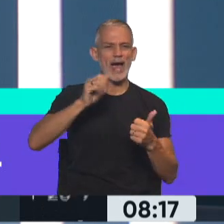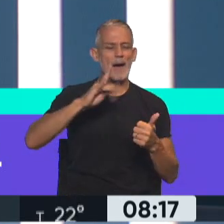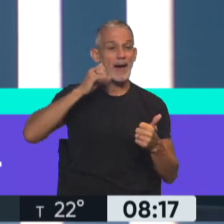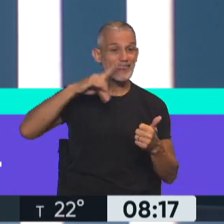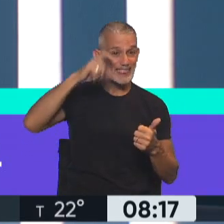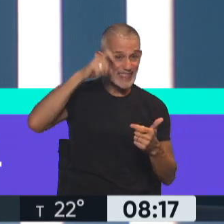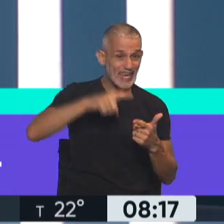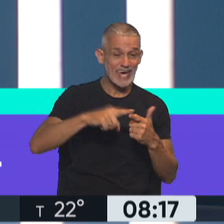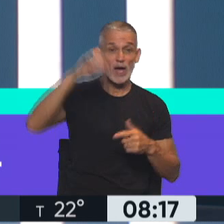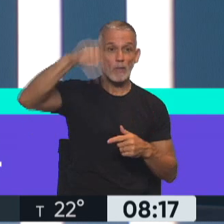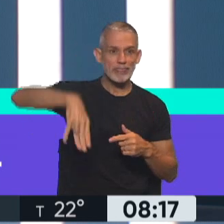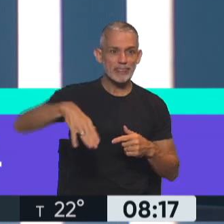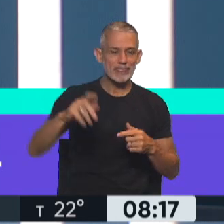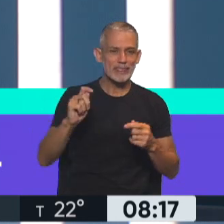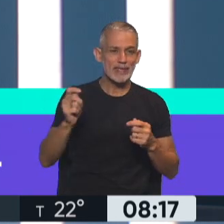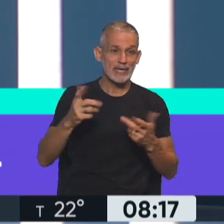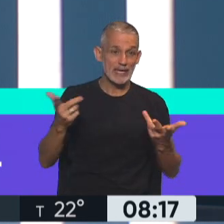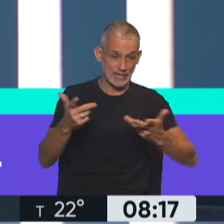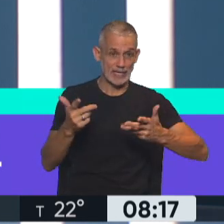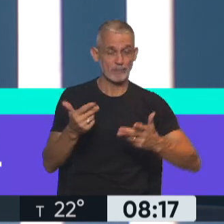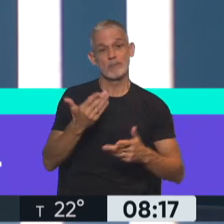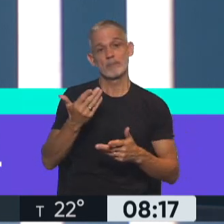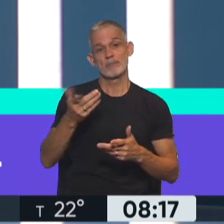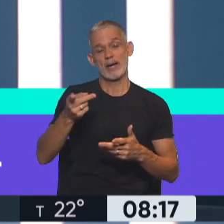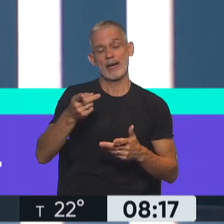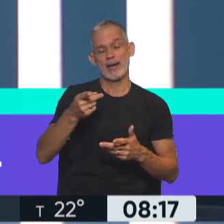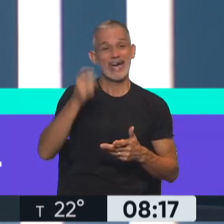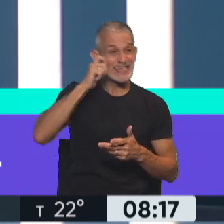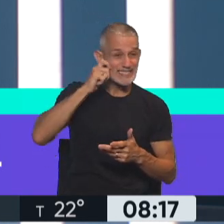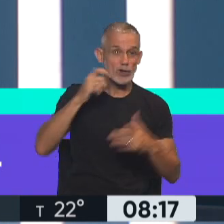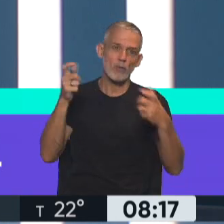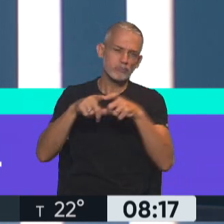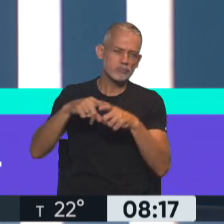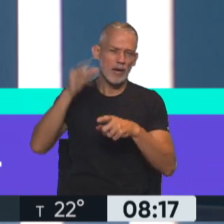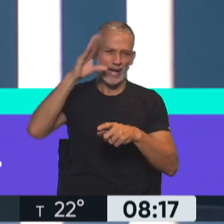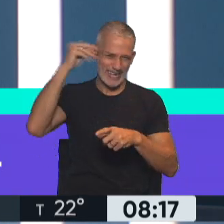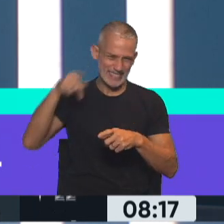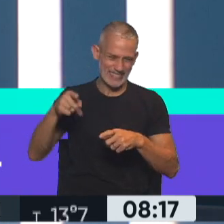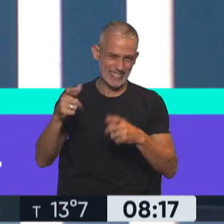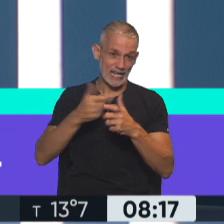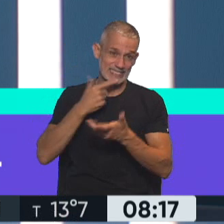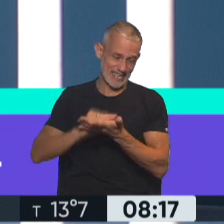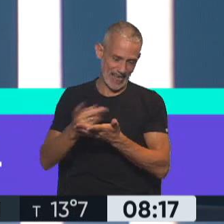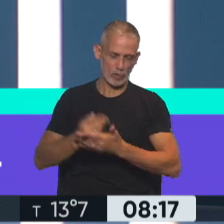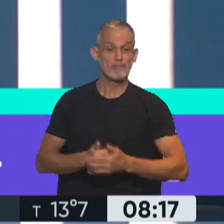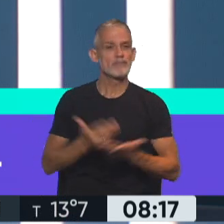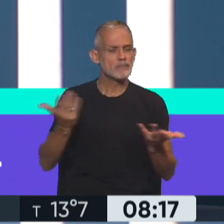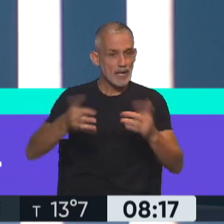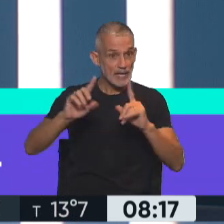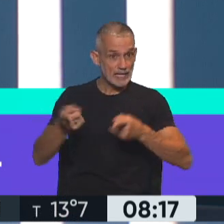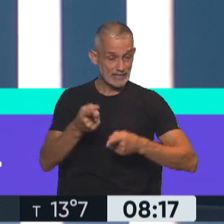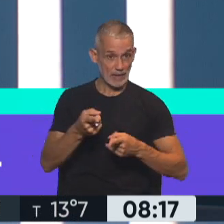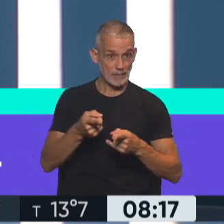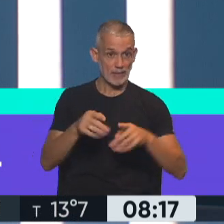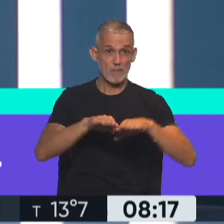Recursos Naturales. Exacto. Llegó a reunirse con Cristina Kirchner en el Senado. Y paralelamente ingresó en